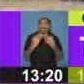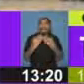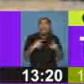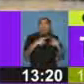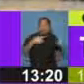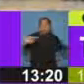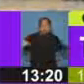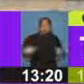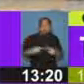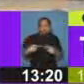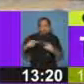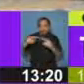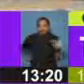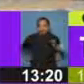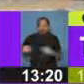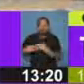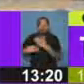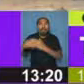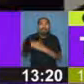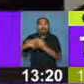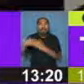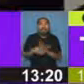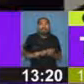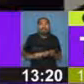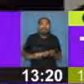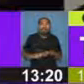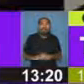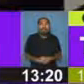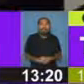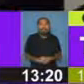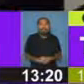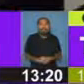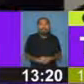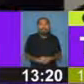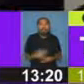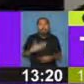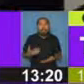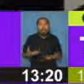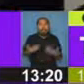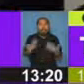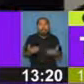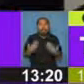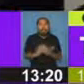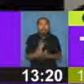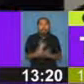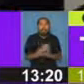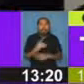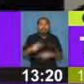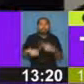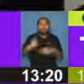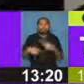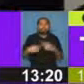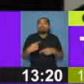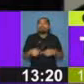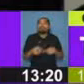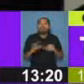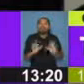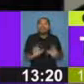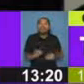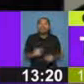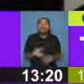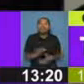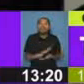paneles me alegra muchísimo que podamos seguir continuando con este plan pero hay otro programa que forma parte que es un componente de